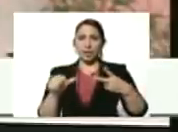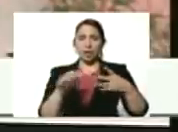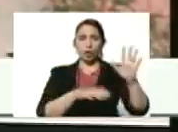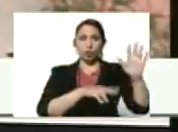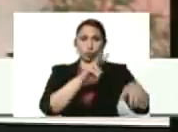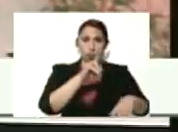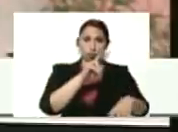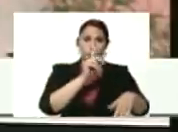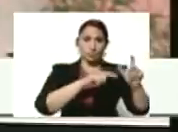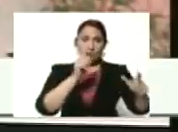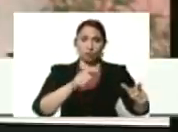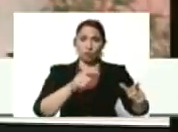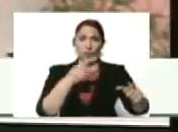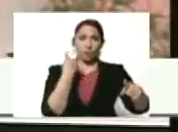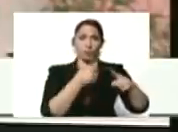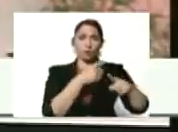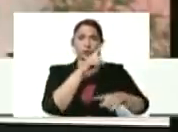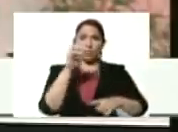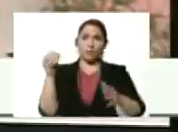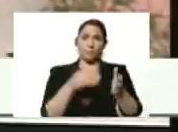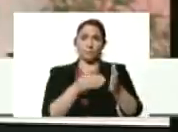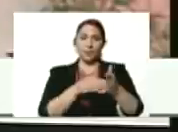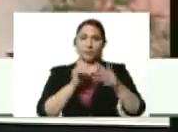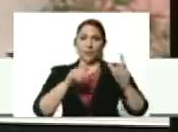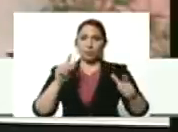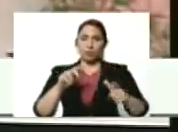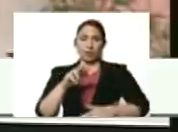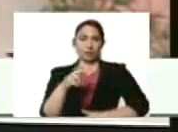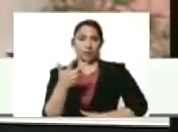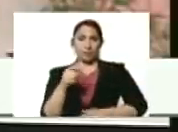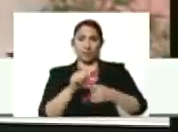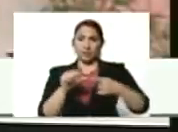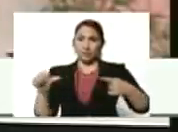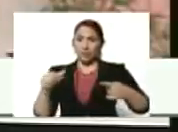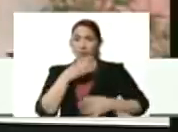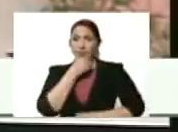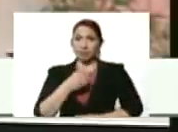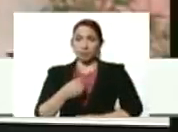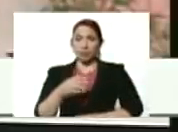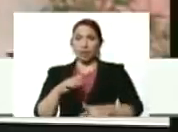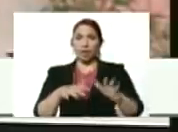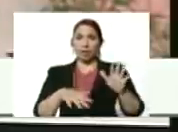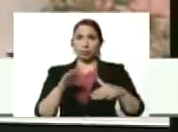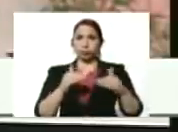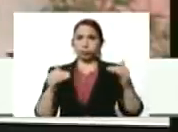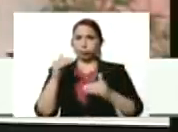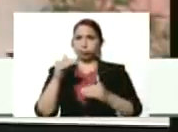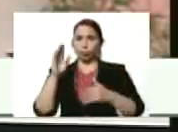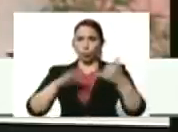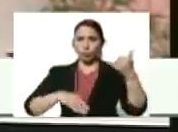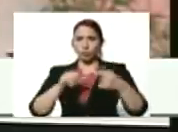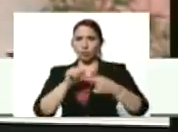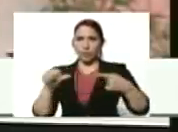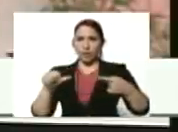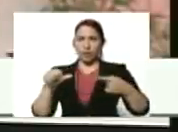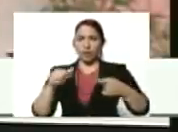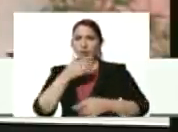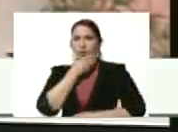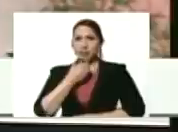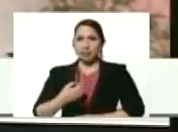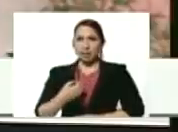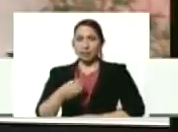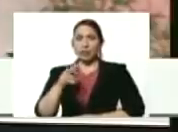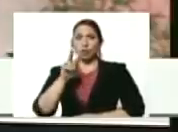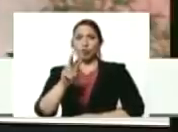casos activos por 100.000 habitantes. La tercera semana subimos a 14. La última semana de diciembre y las